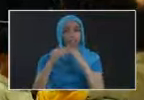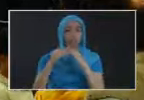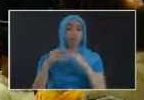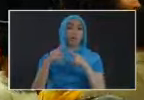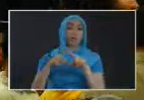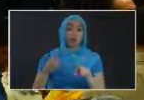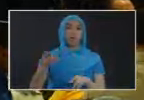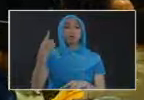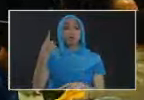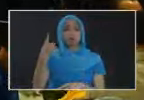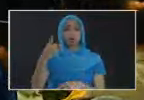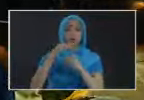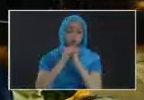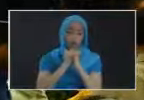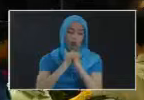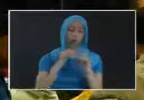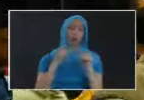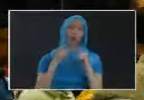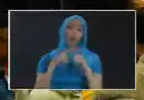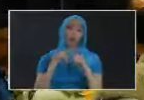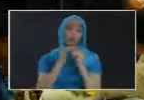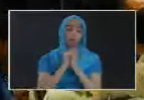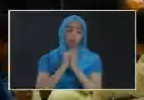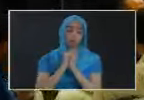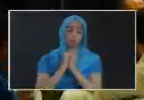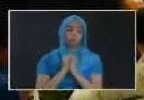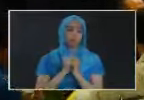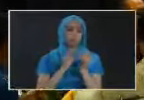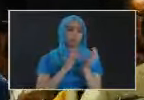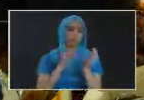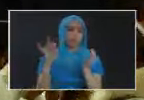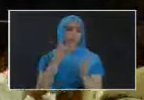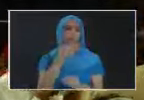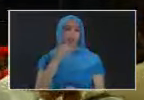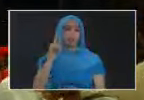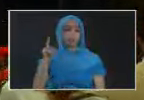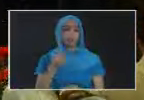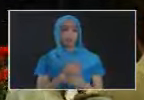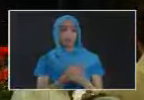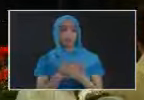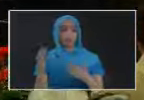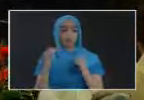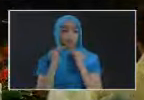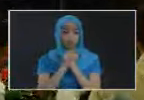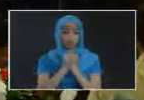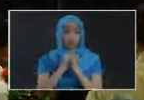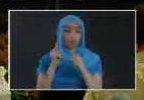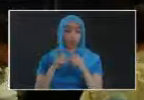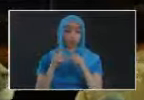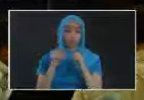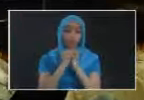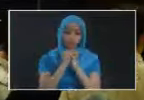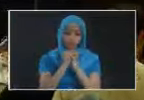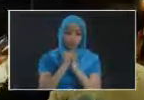que tenemos que orar por ellas. Gloria a Dios. Amén. Gloria a Dios, hermanos. Vamos a orar por la petición